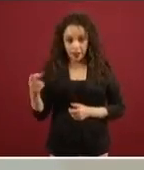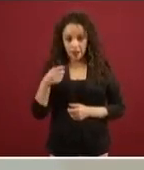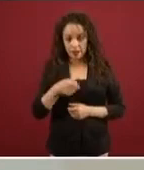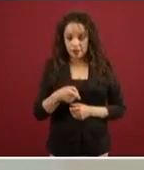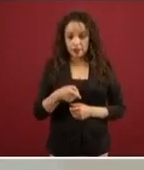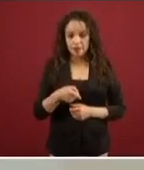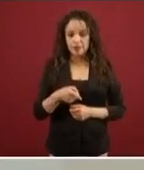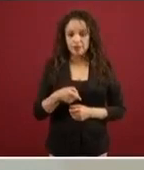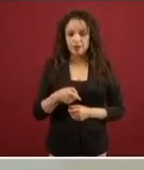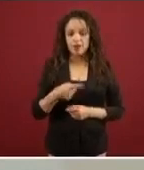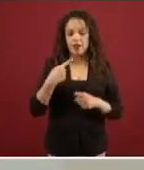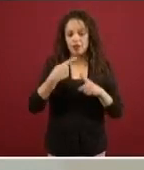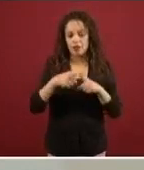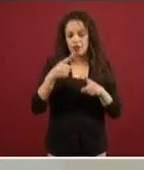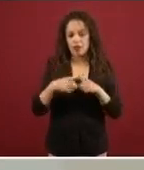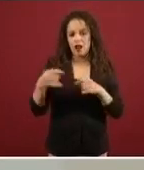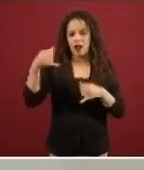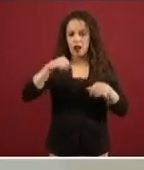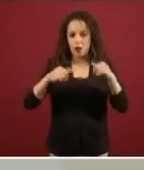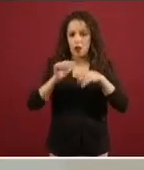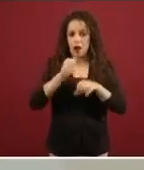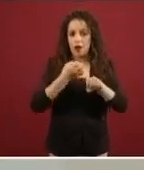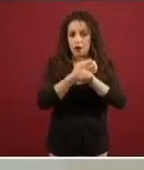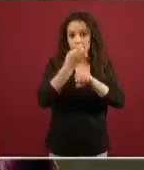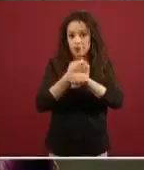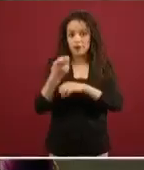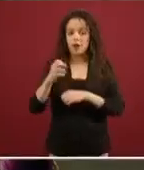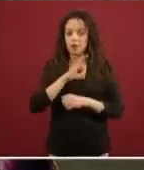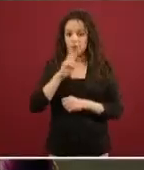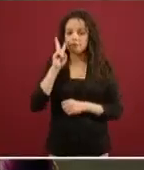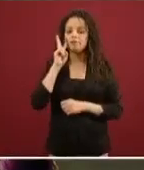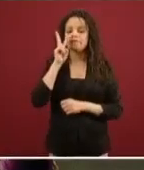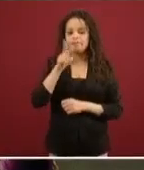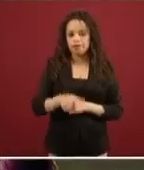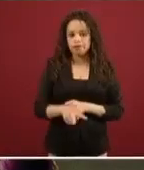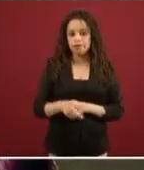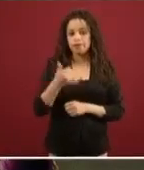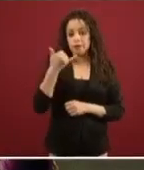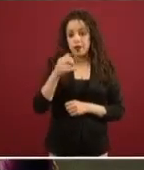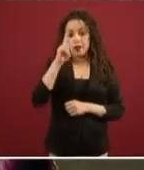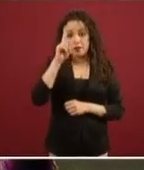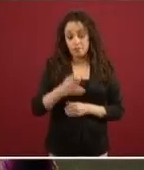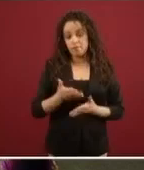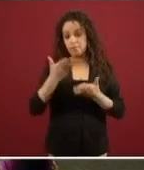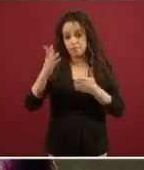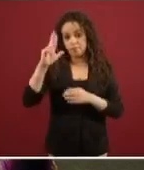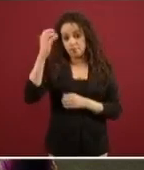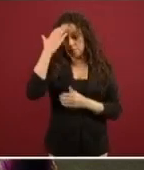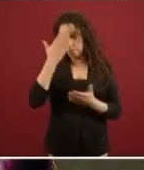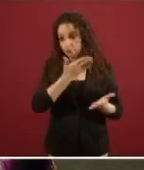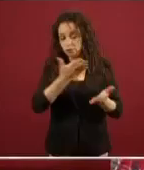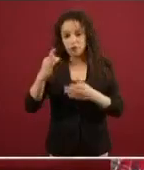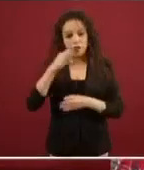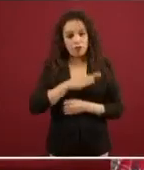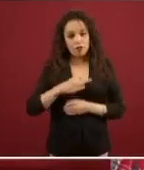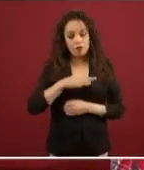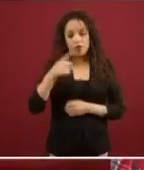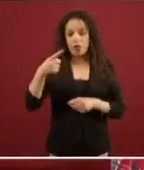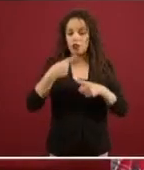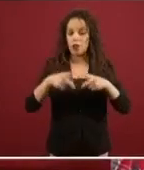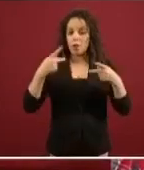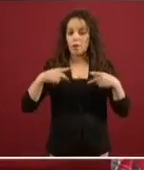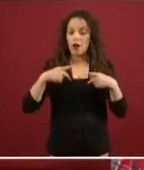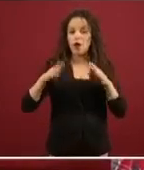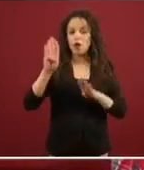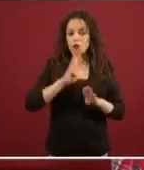actores de los laboratorios estatales, y también un reconocimiento y una felicitación a todos los químicos, biólogos, todos